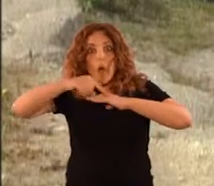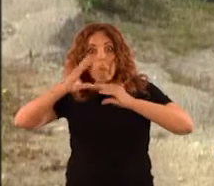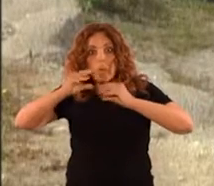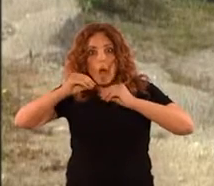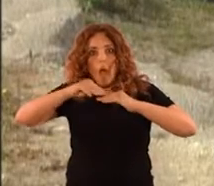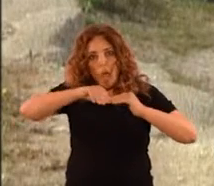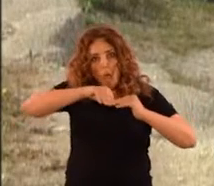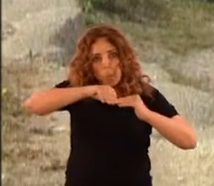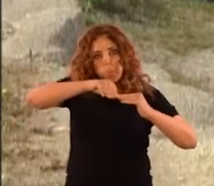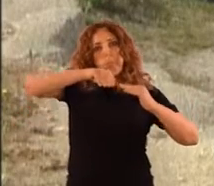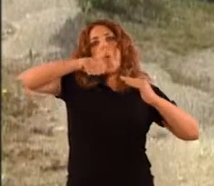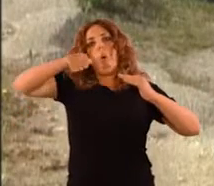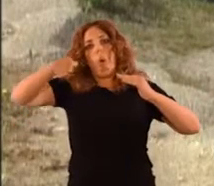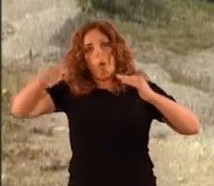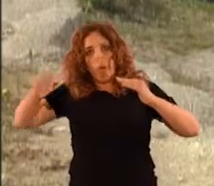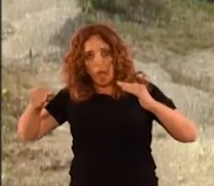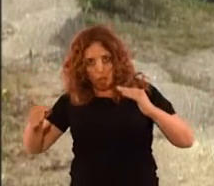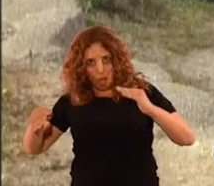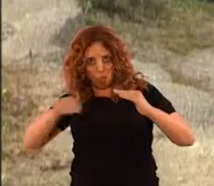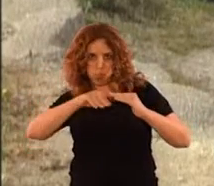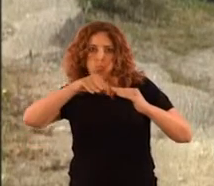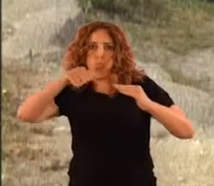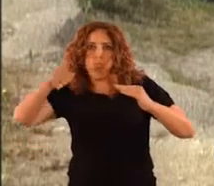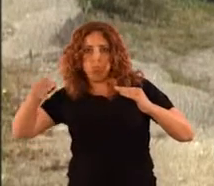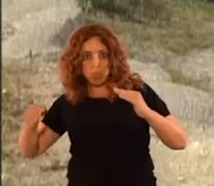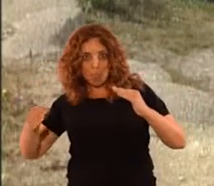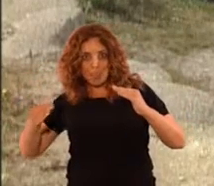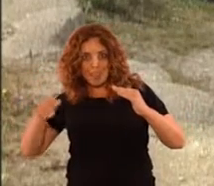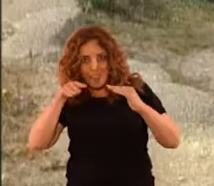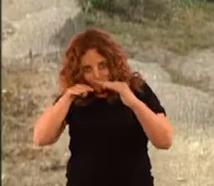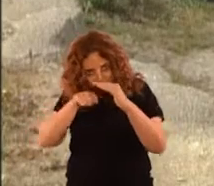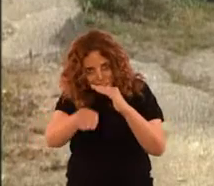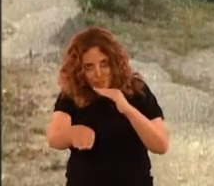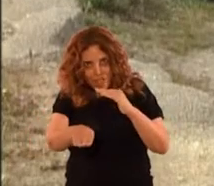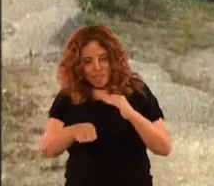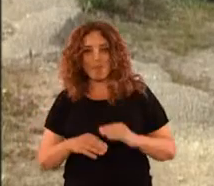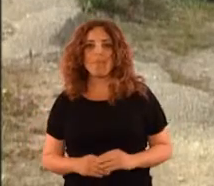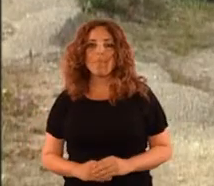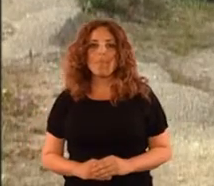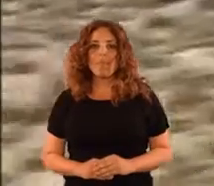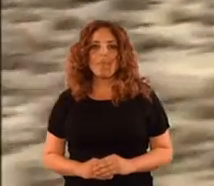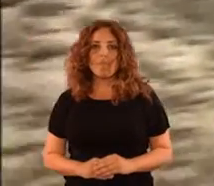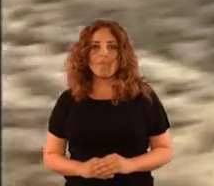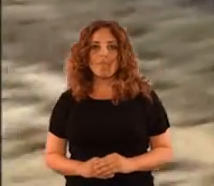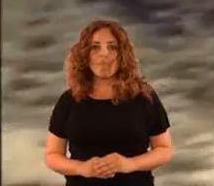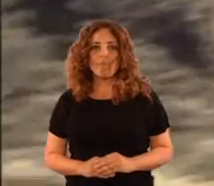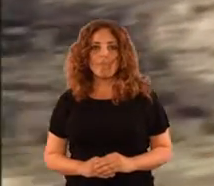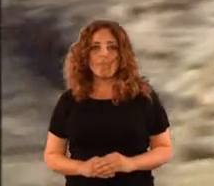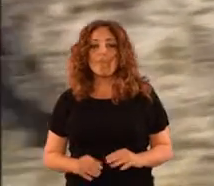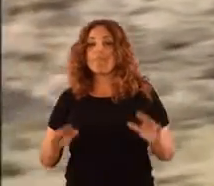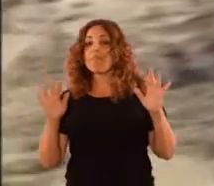capas superficiales de yeso aumentan de volumen y se elevan, generando estructuras abombadas.